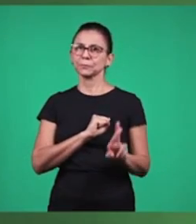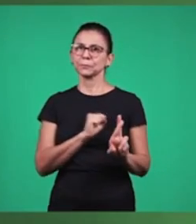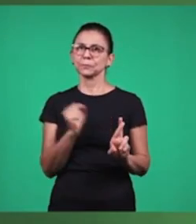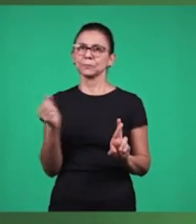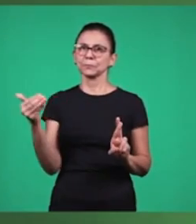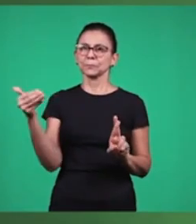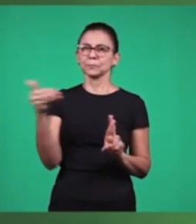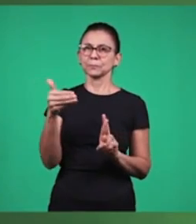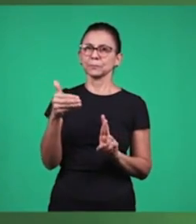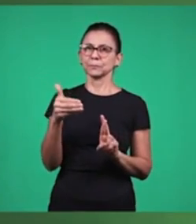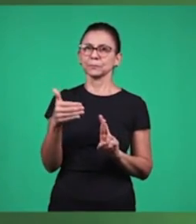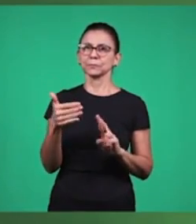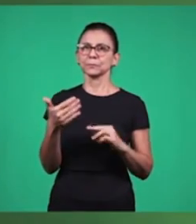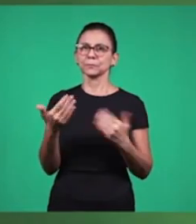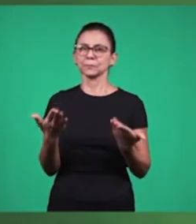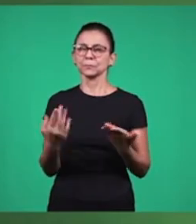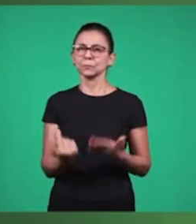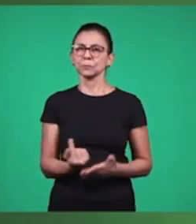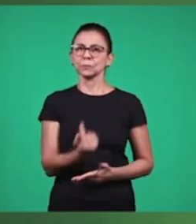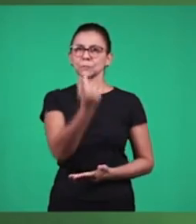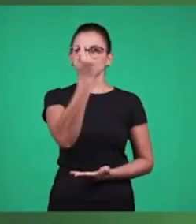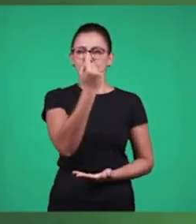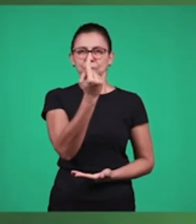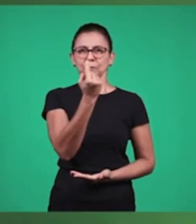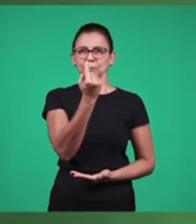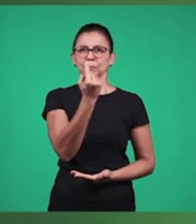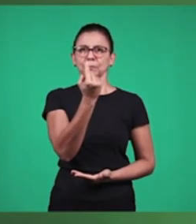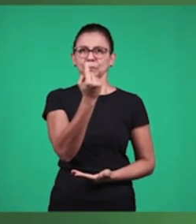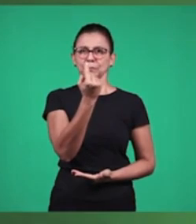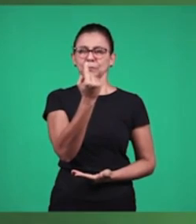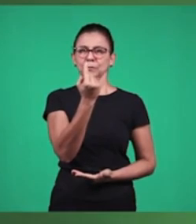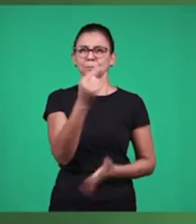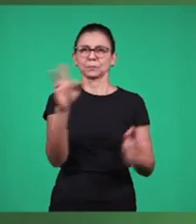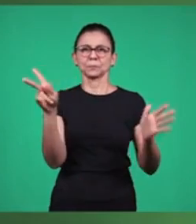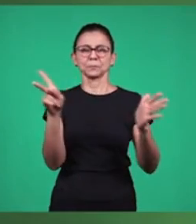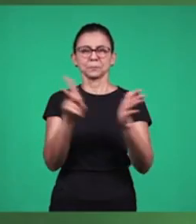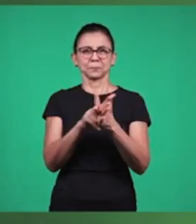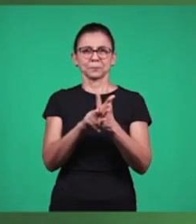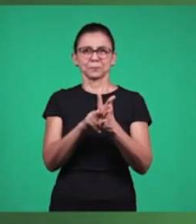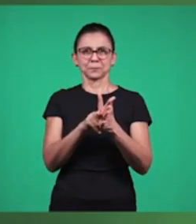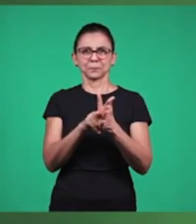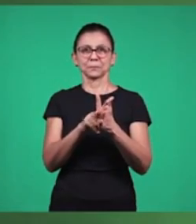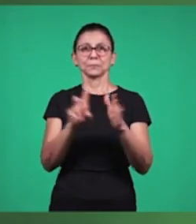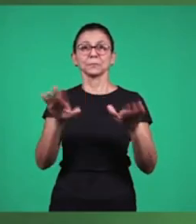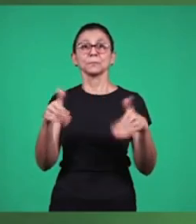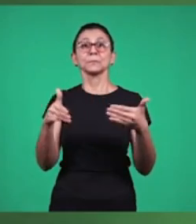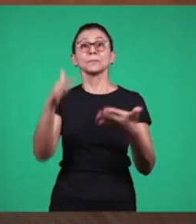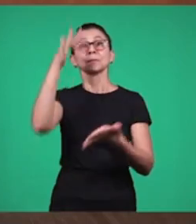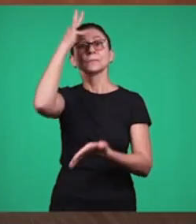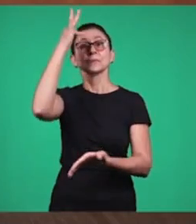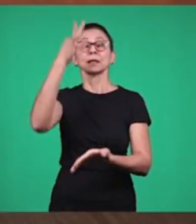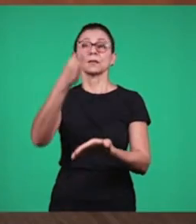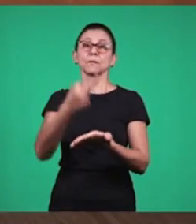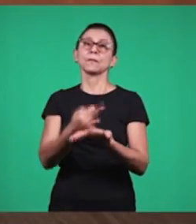Referencia pautada, única y exclusivamente de la fe.